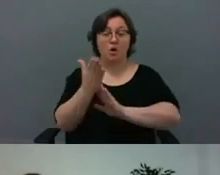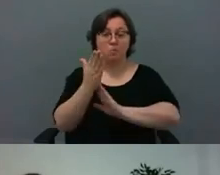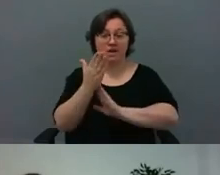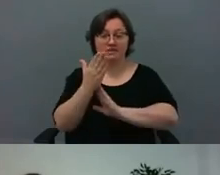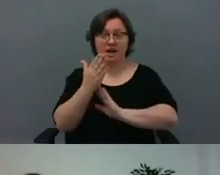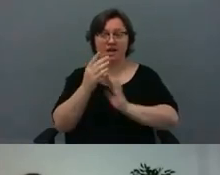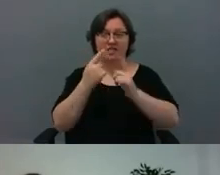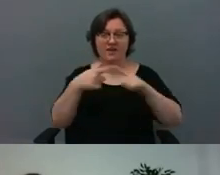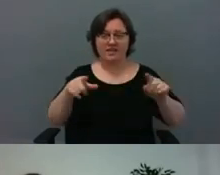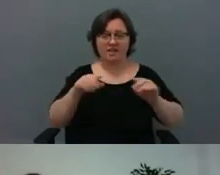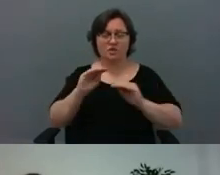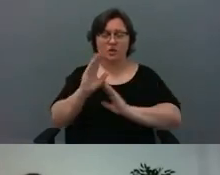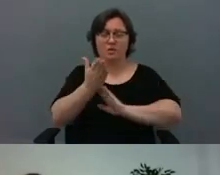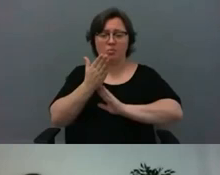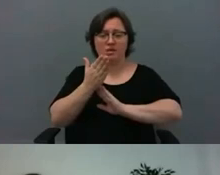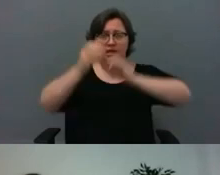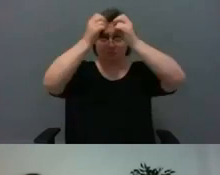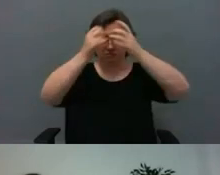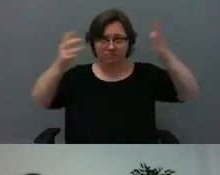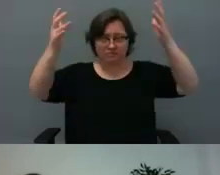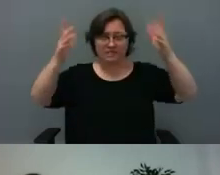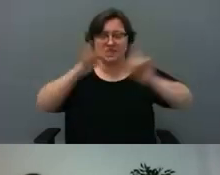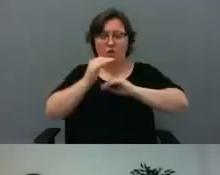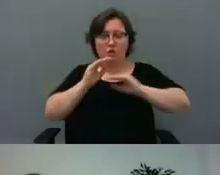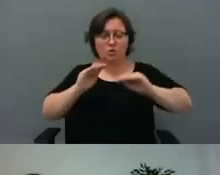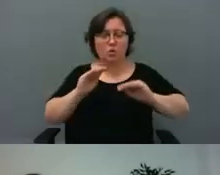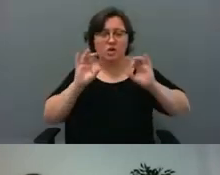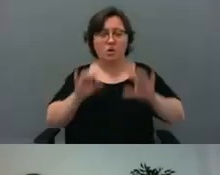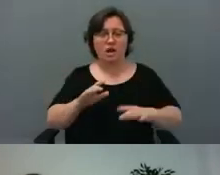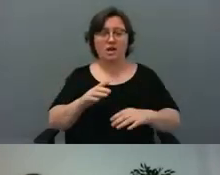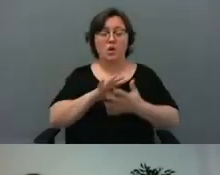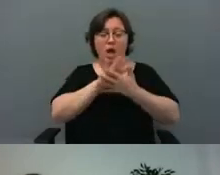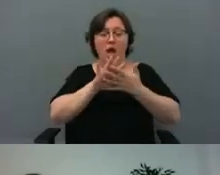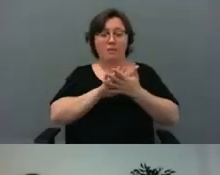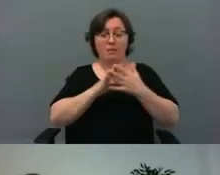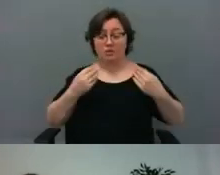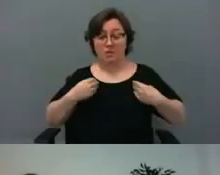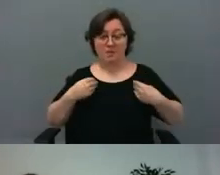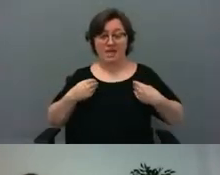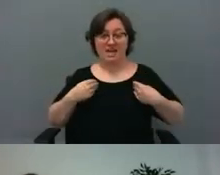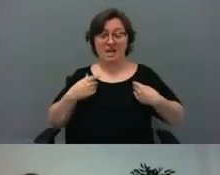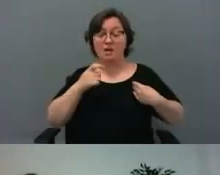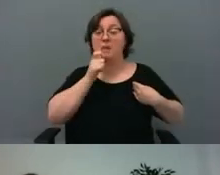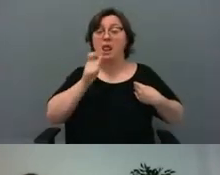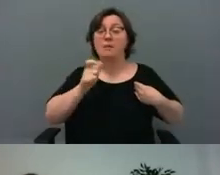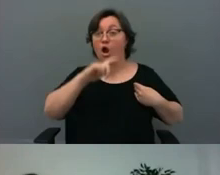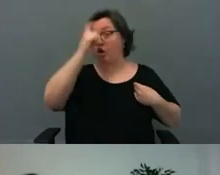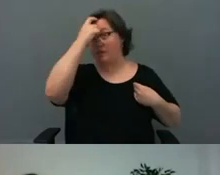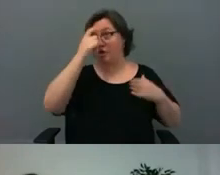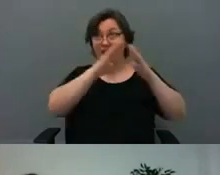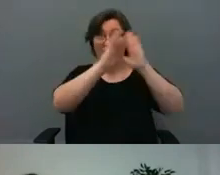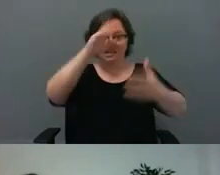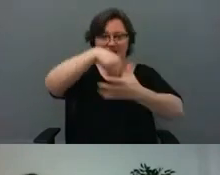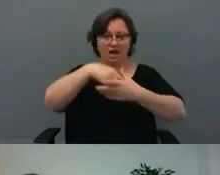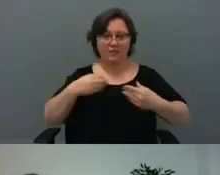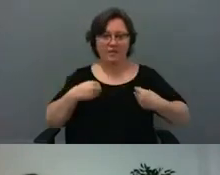visión total de la situación, claro. Cuando hablamos de vivir en una vivienda, yo solo